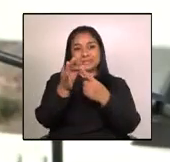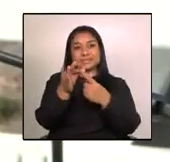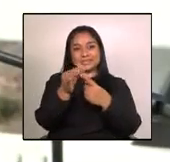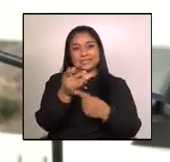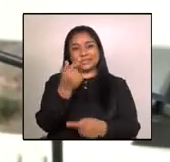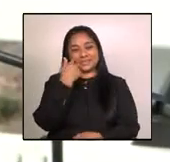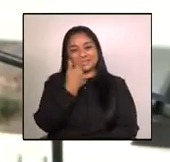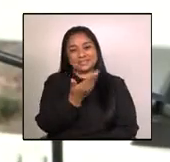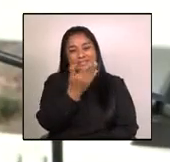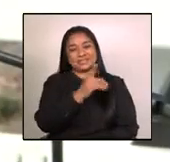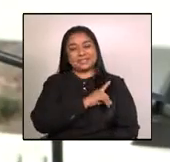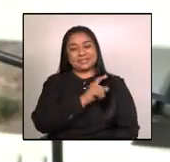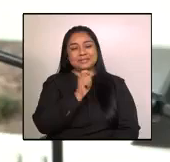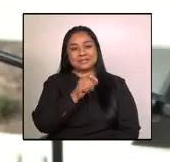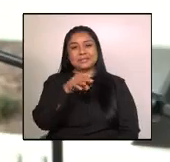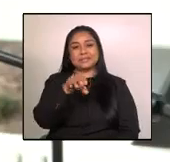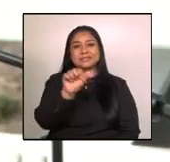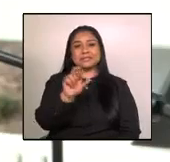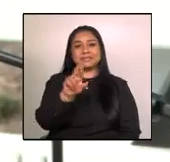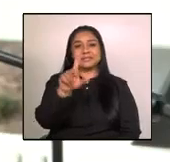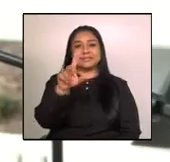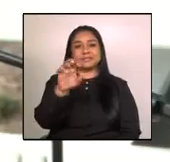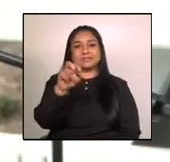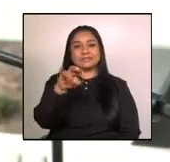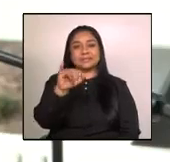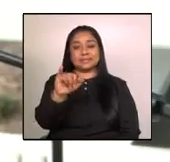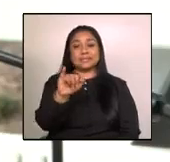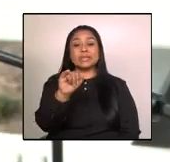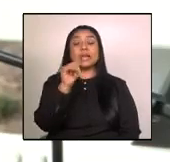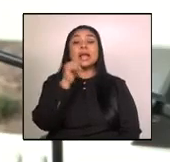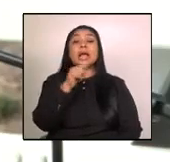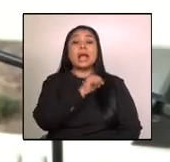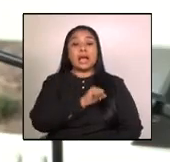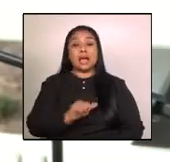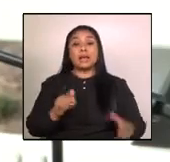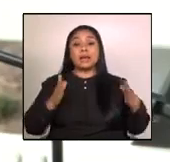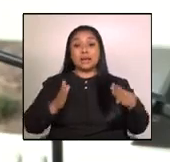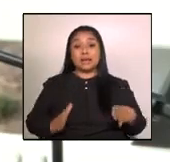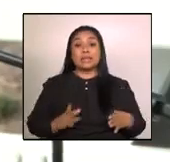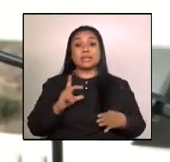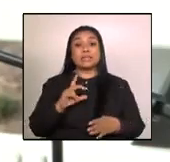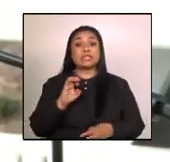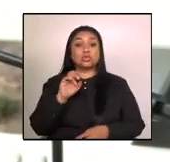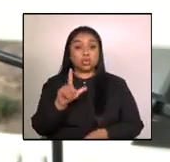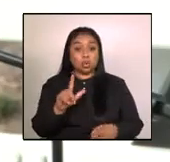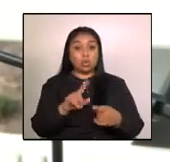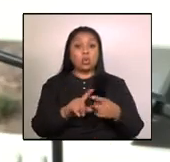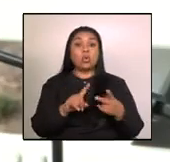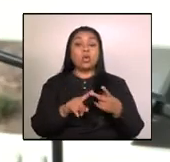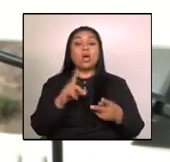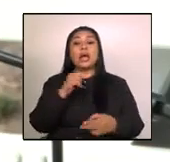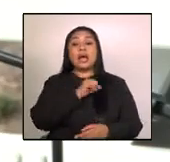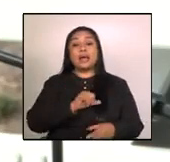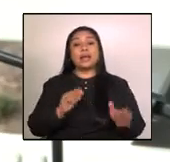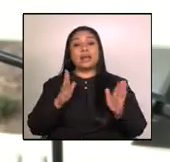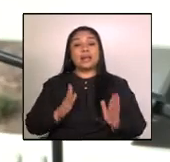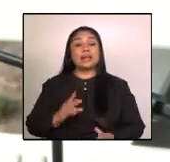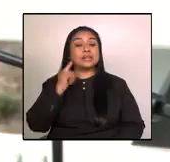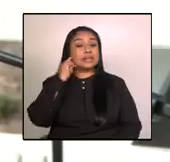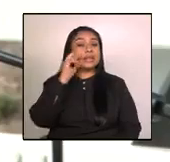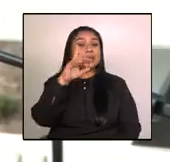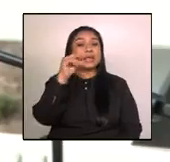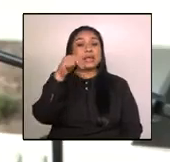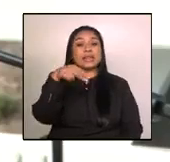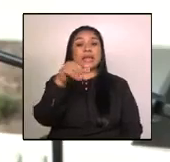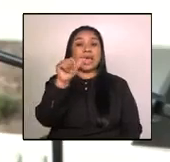diputada Marlene Matías. Señor alcalde del Chol, señor alcalde de Granados, señor